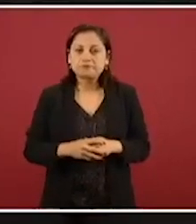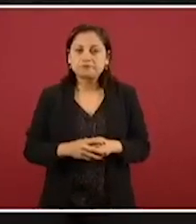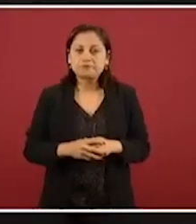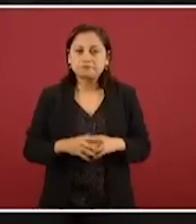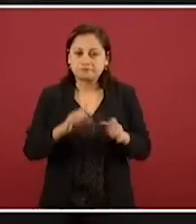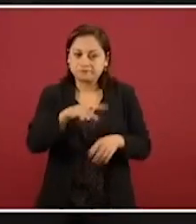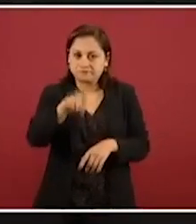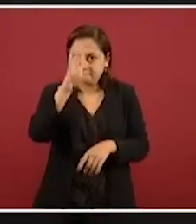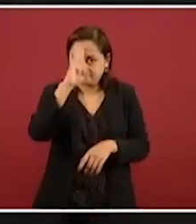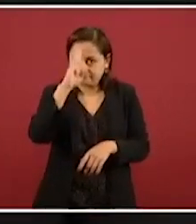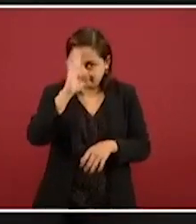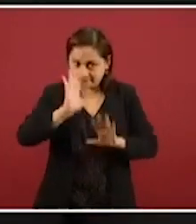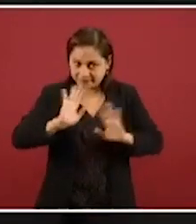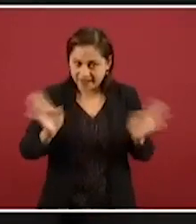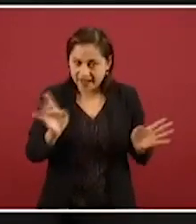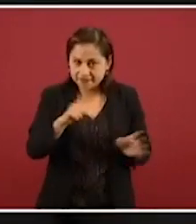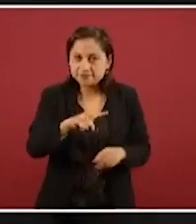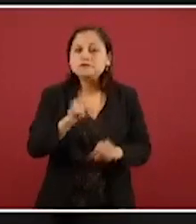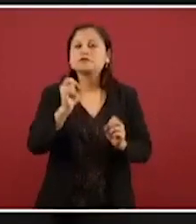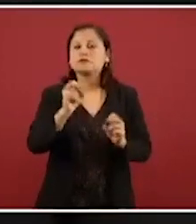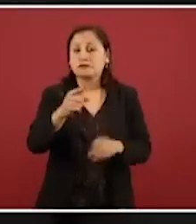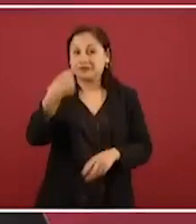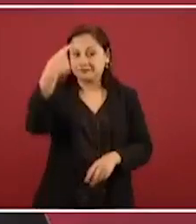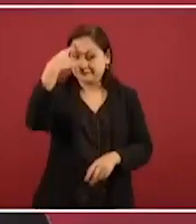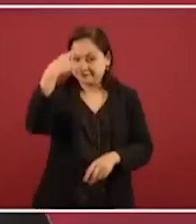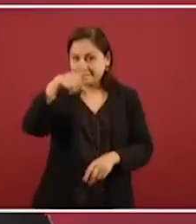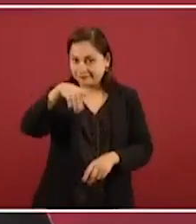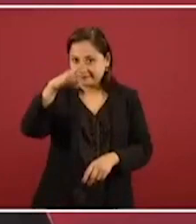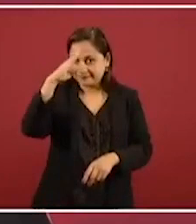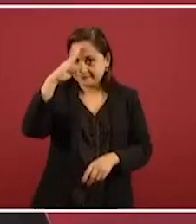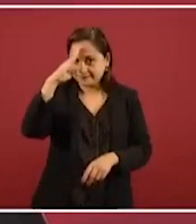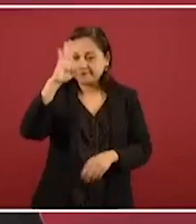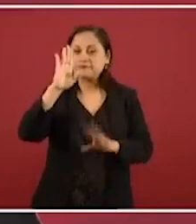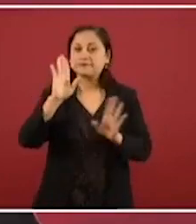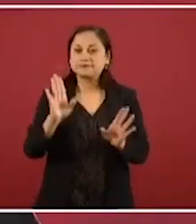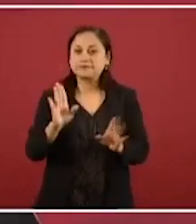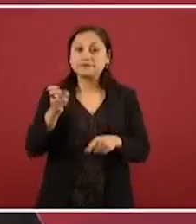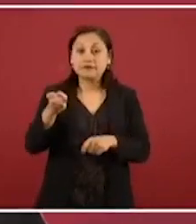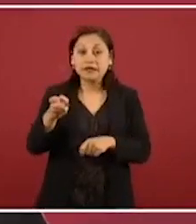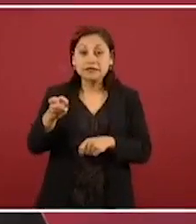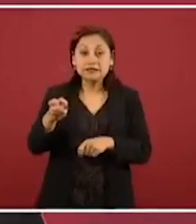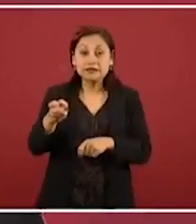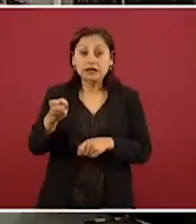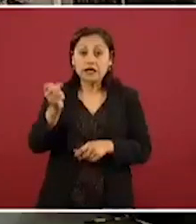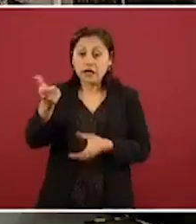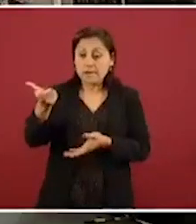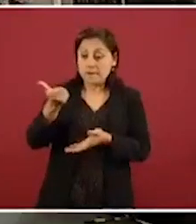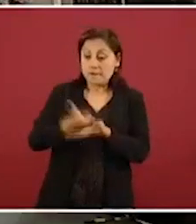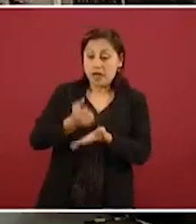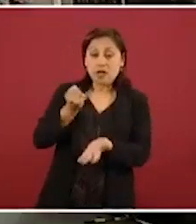Bueno, pues esa empresa, ese banco que están pensando, no pagaba impuesto,